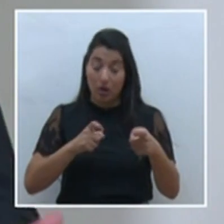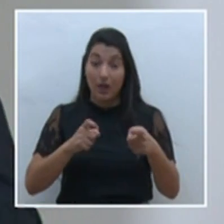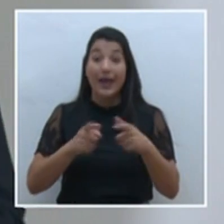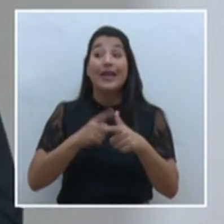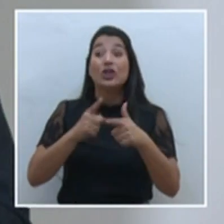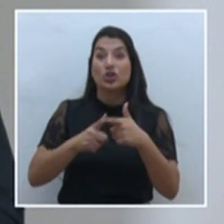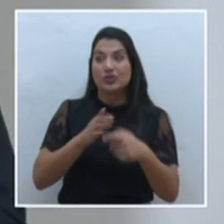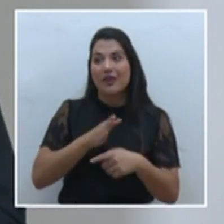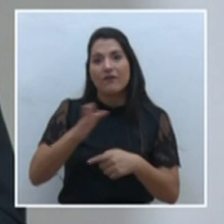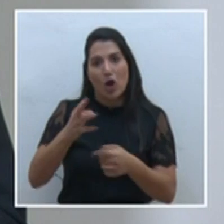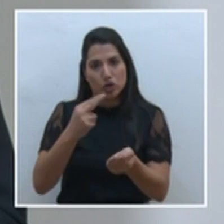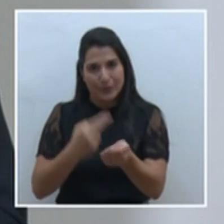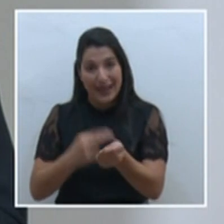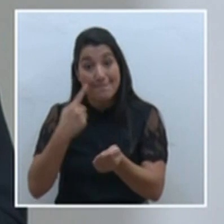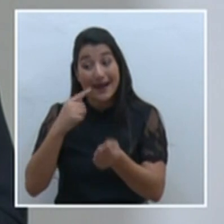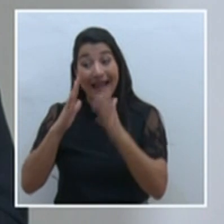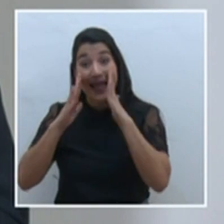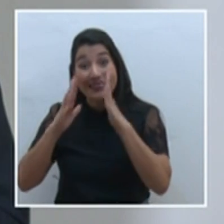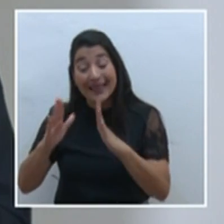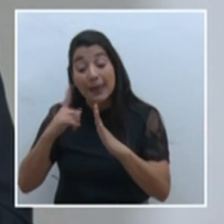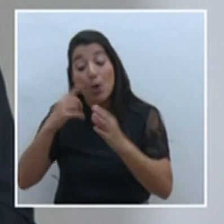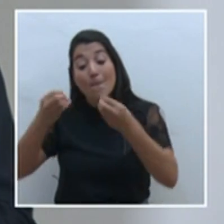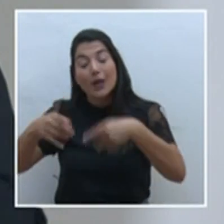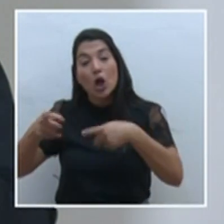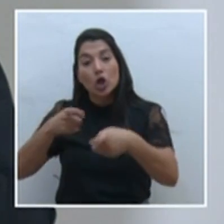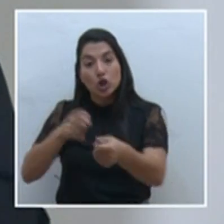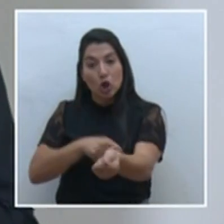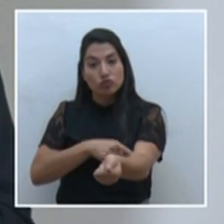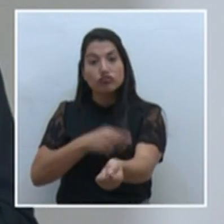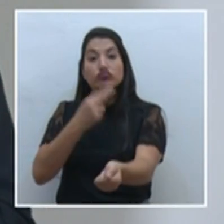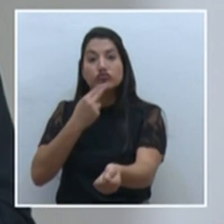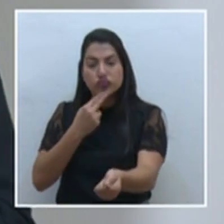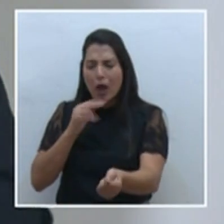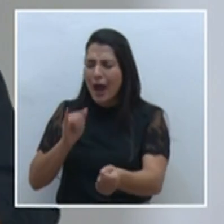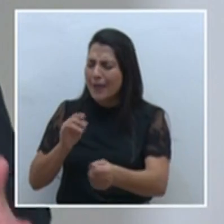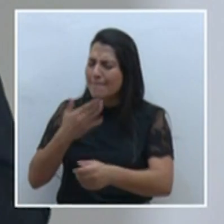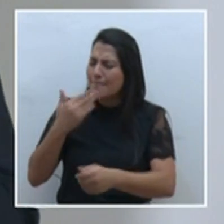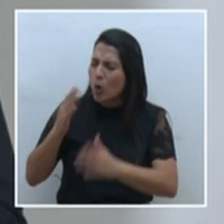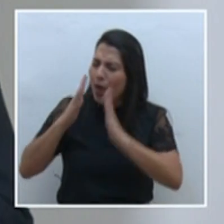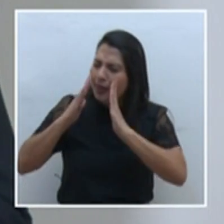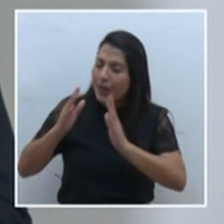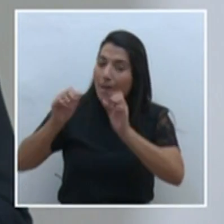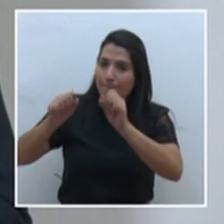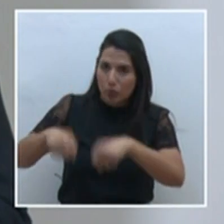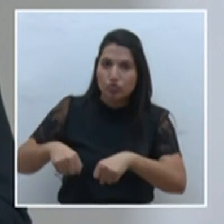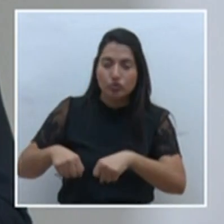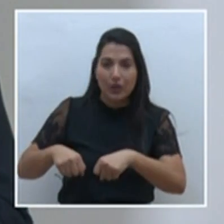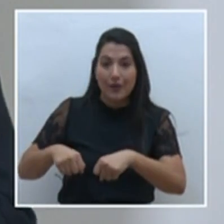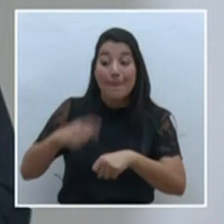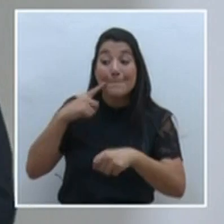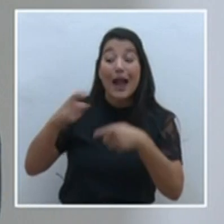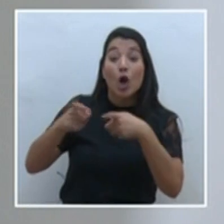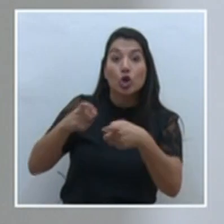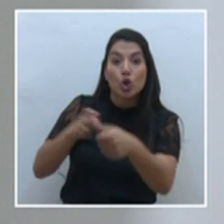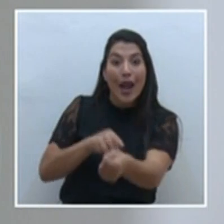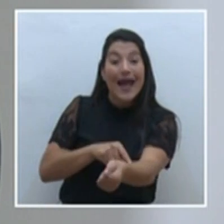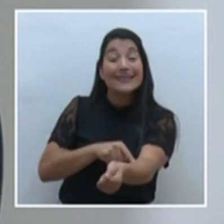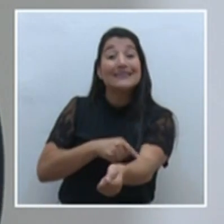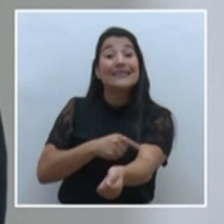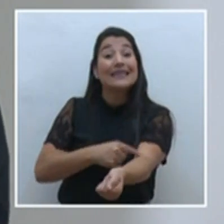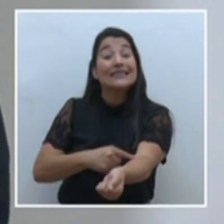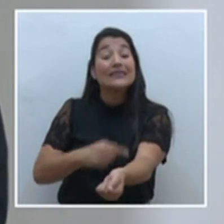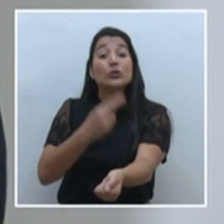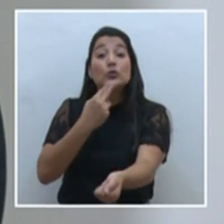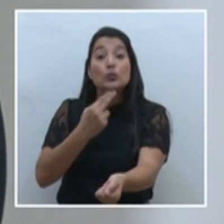sala de shock del hospital, recibió la mejor atención posible para la descompensación diabética y después